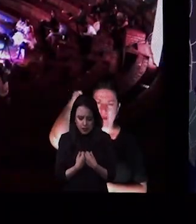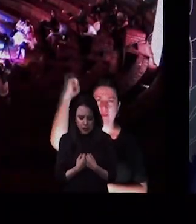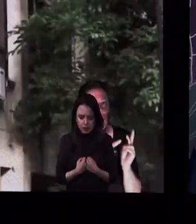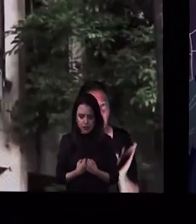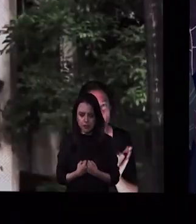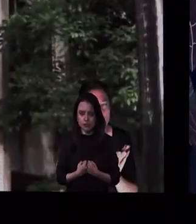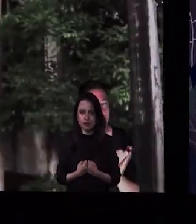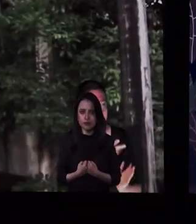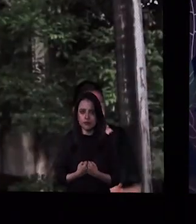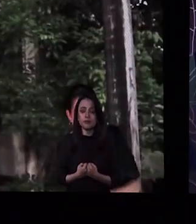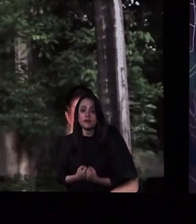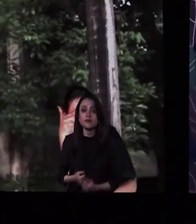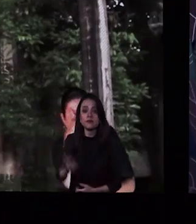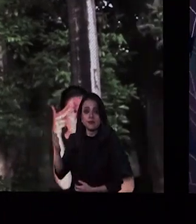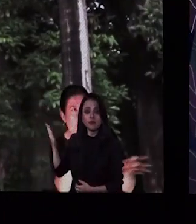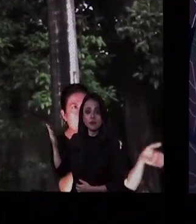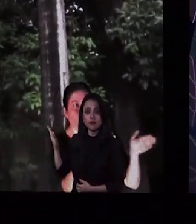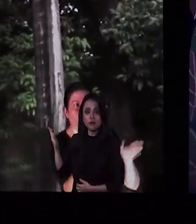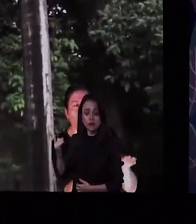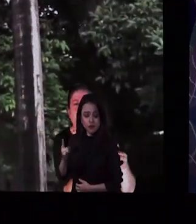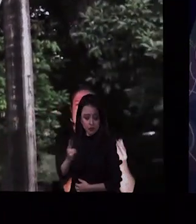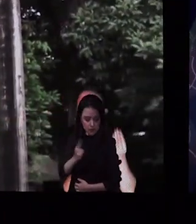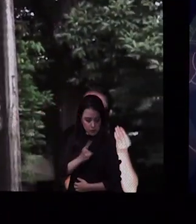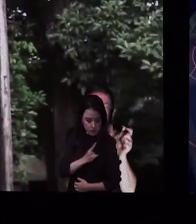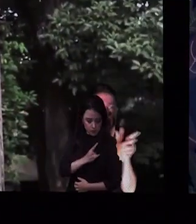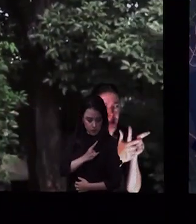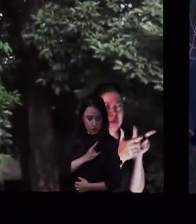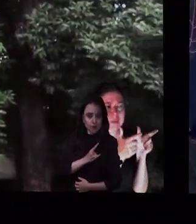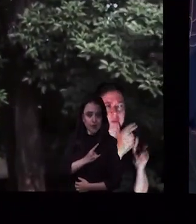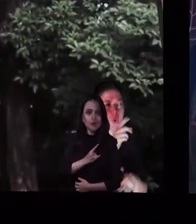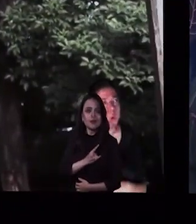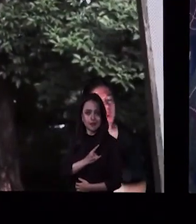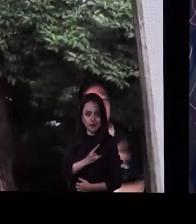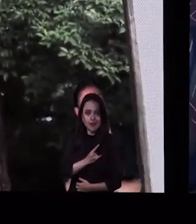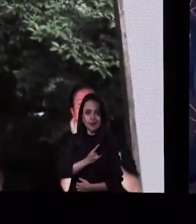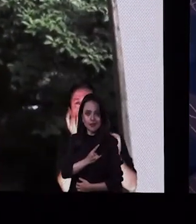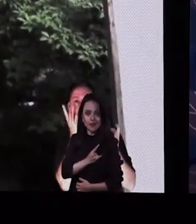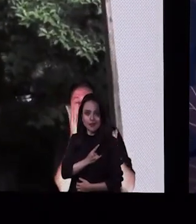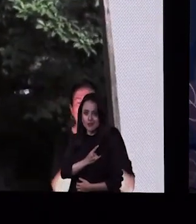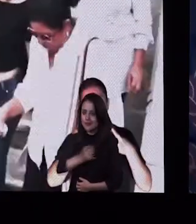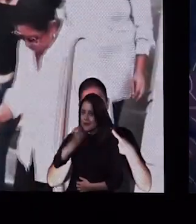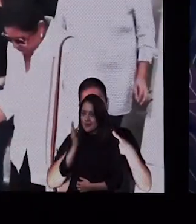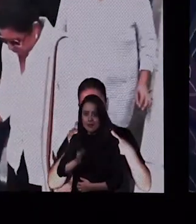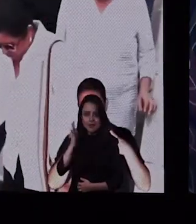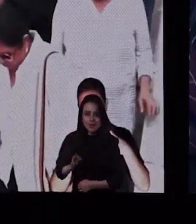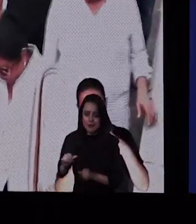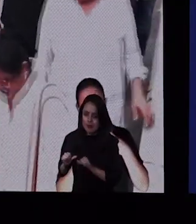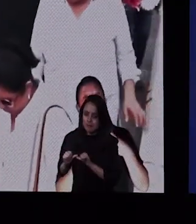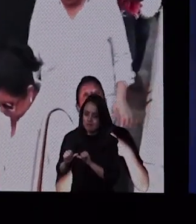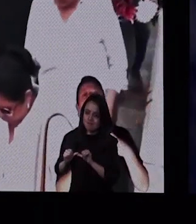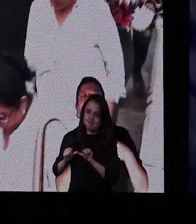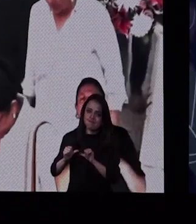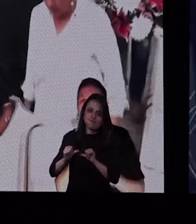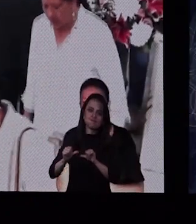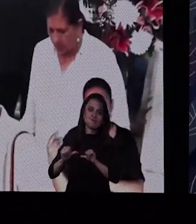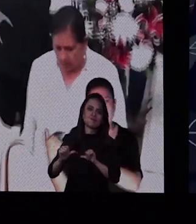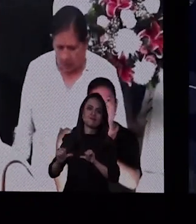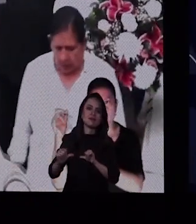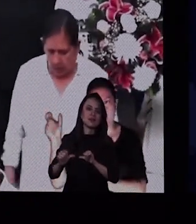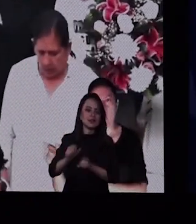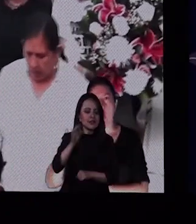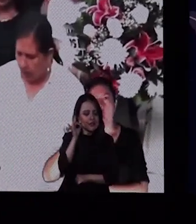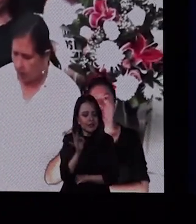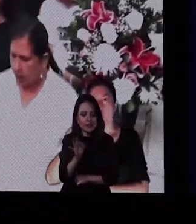la universidad, que no estuvo exenta, que no estuvo por fuera y por el contrario estuvo atravesada por distintas formas de